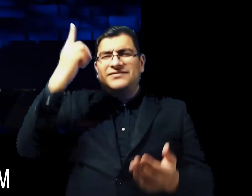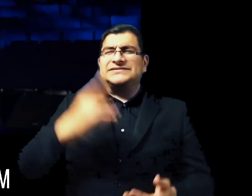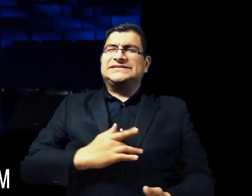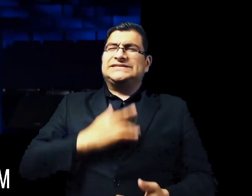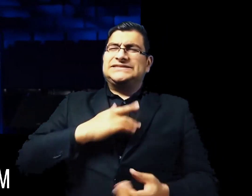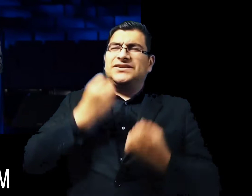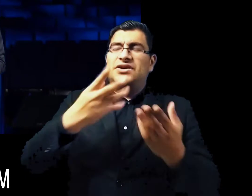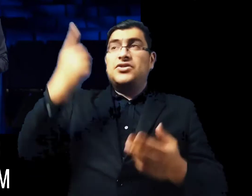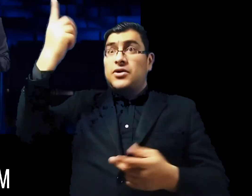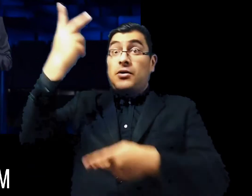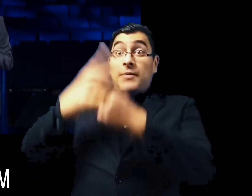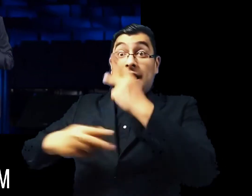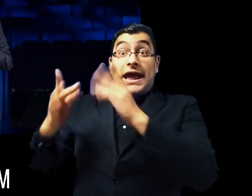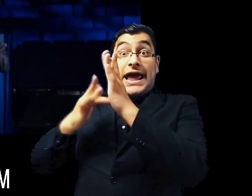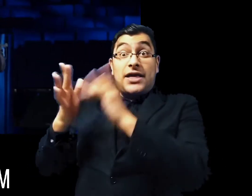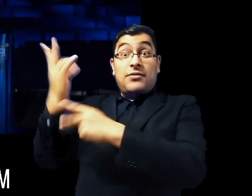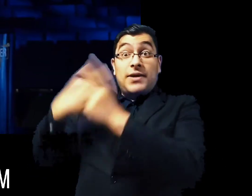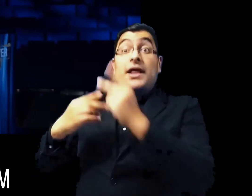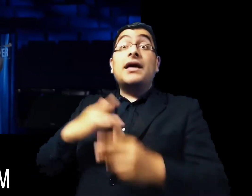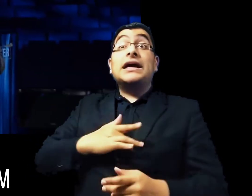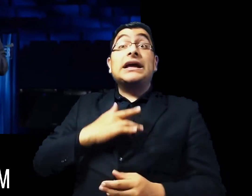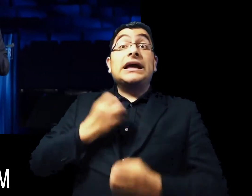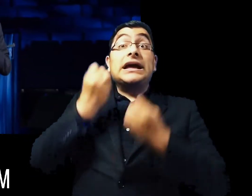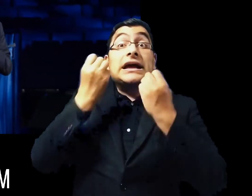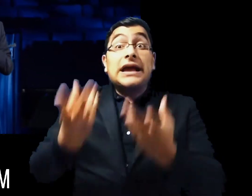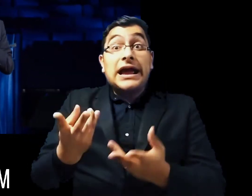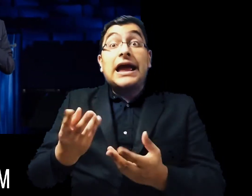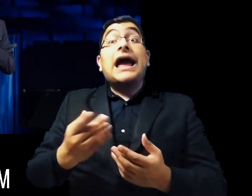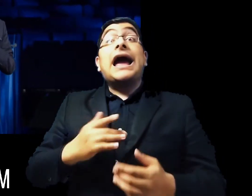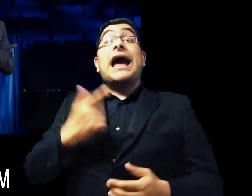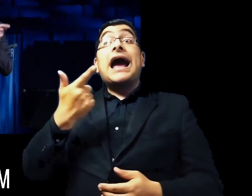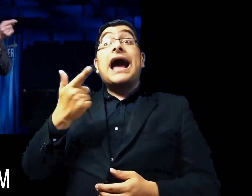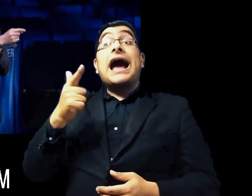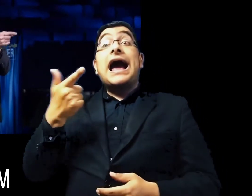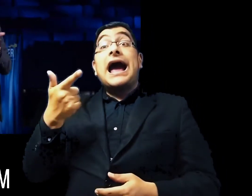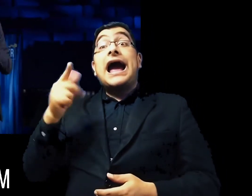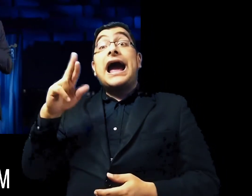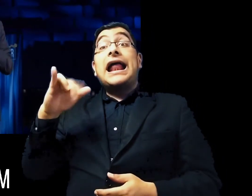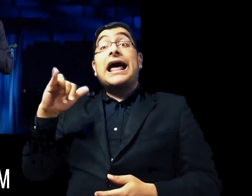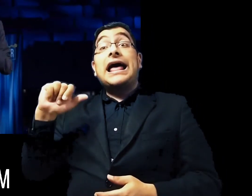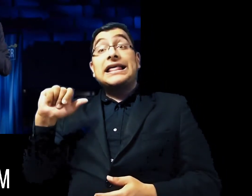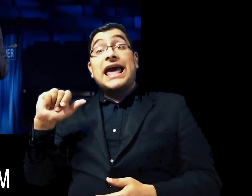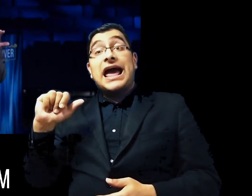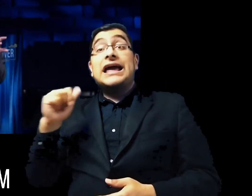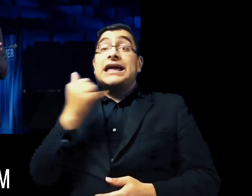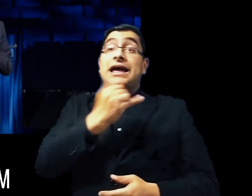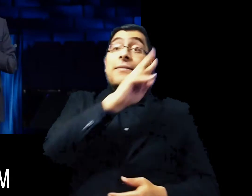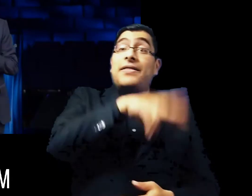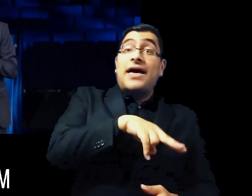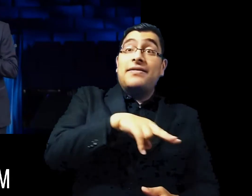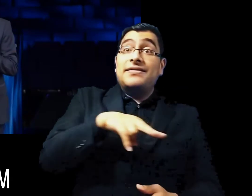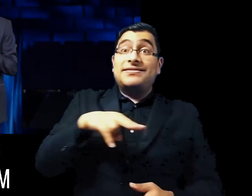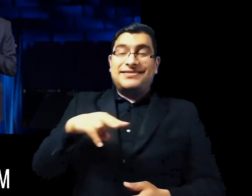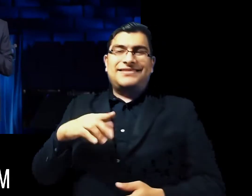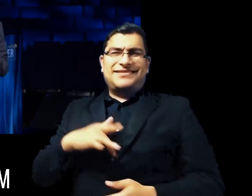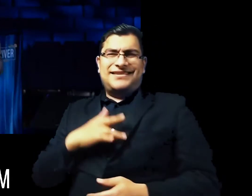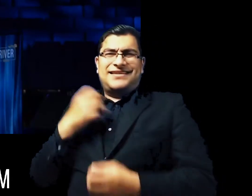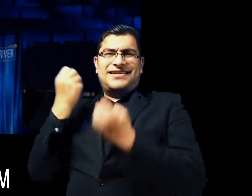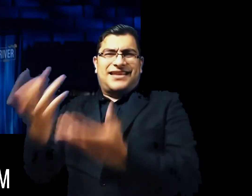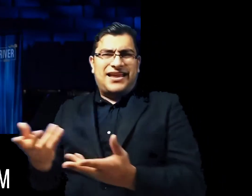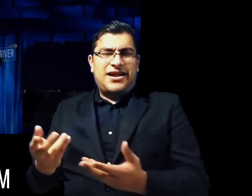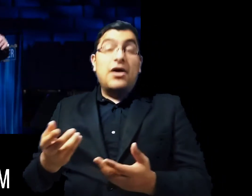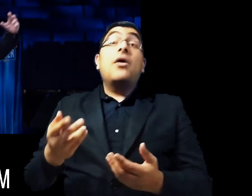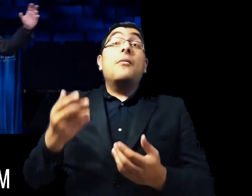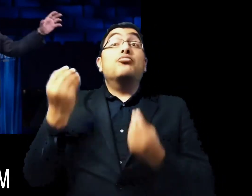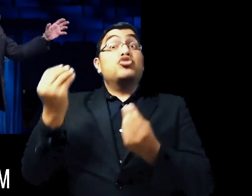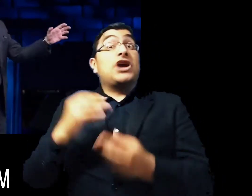nosotros del Padre lleno de gracia y de verdad. Él no quiso decir que a veces Jesús tenía mucha gracia y poca verdad, y en otras